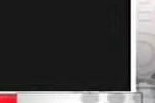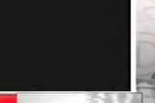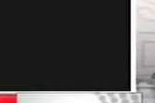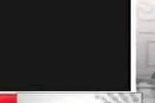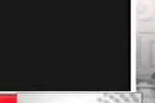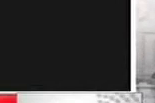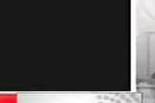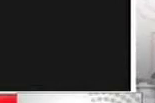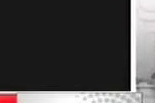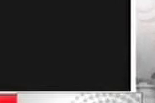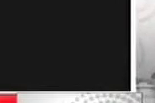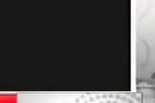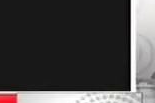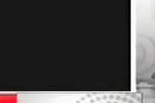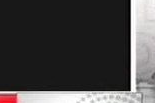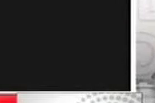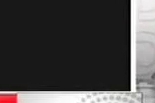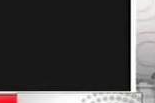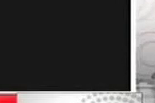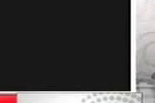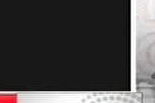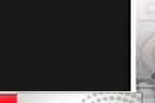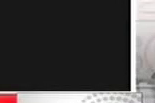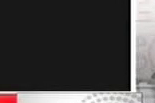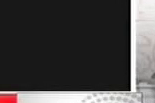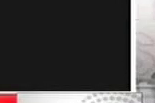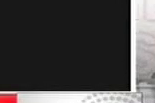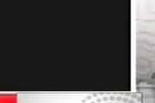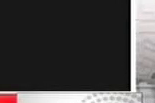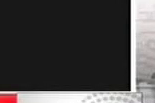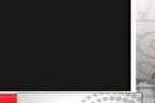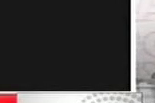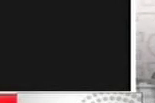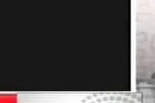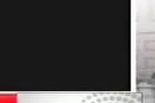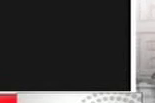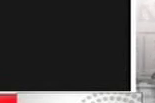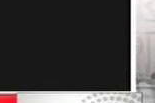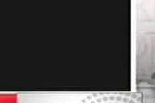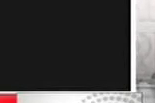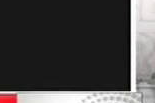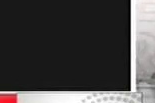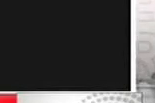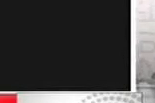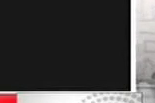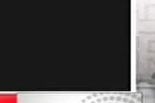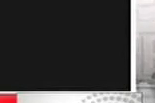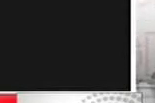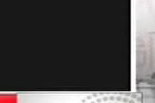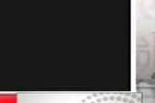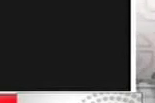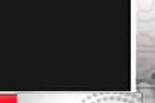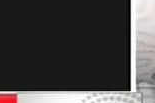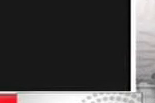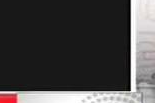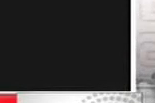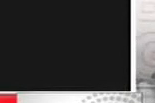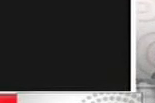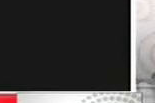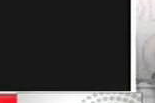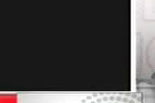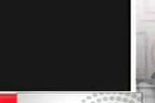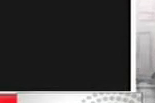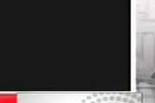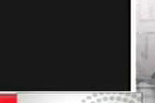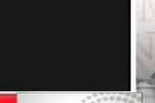nosotros lo manejemos todavía, pero sí es el marco por el cual se nos mide, tenía un estimado de